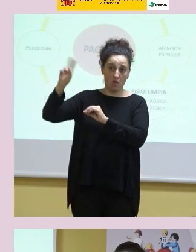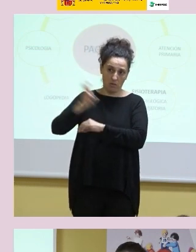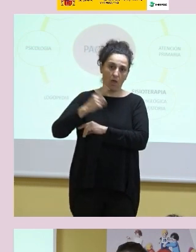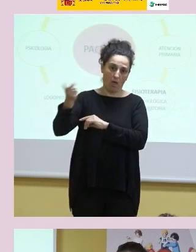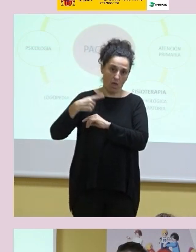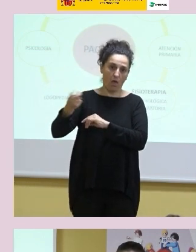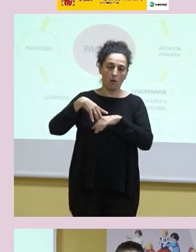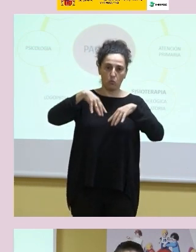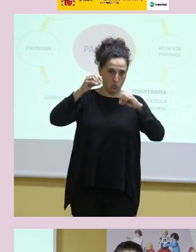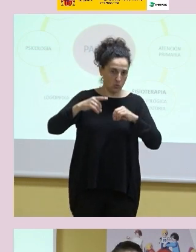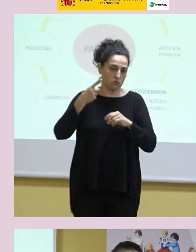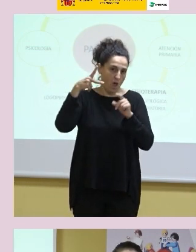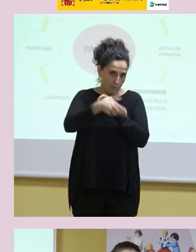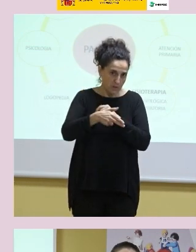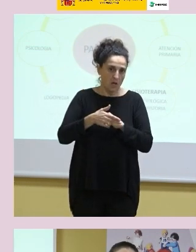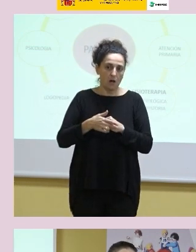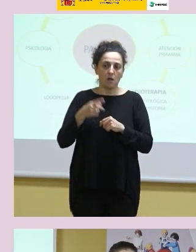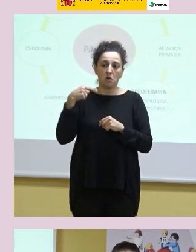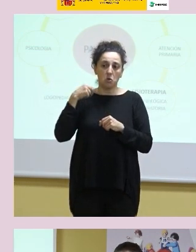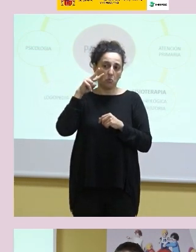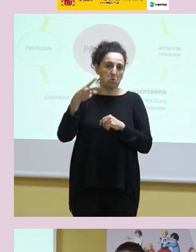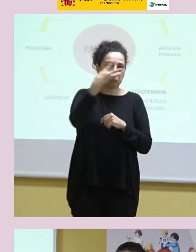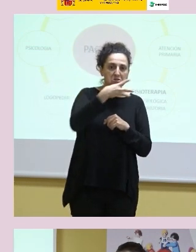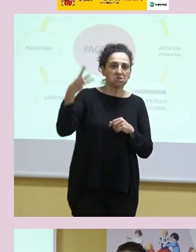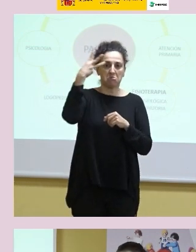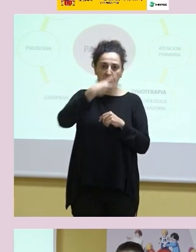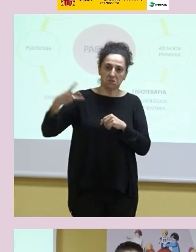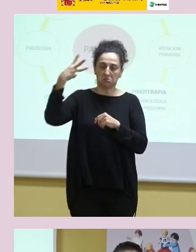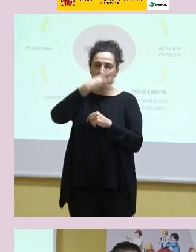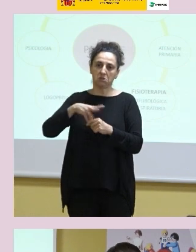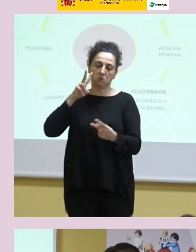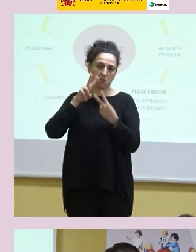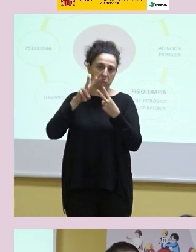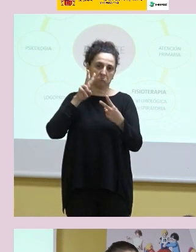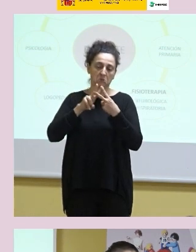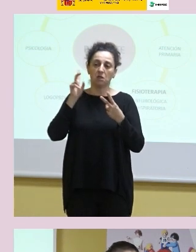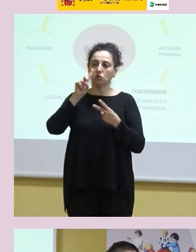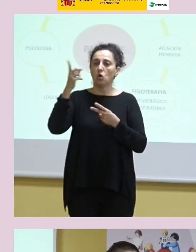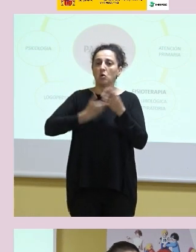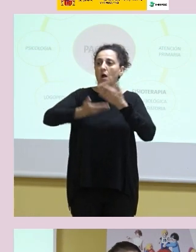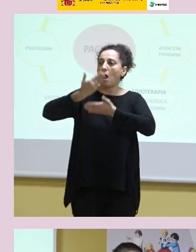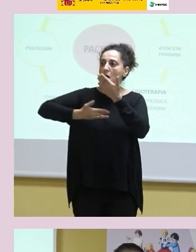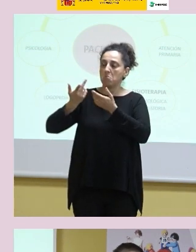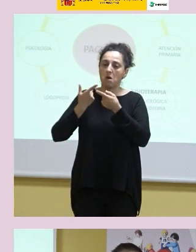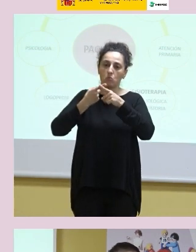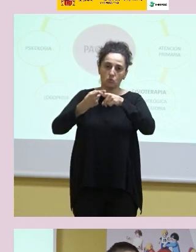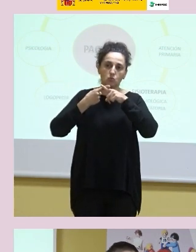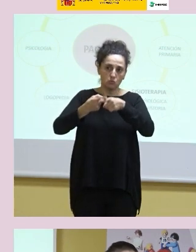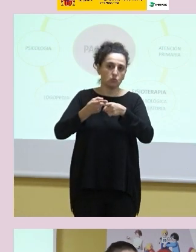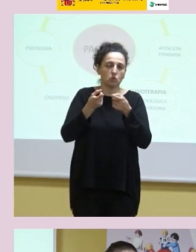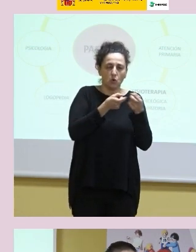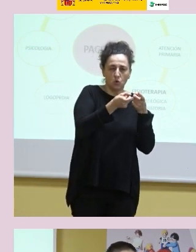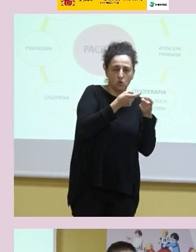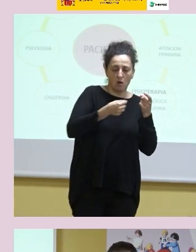Burgos. Yo ahora mismo lo veo cada 3 semanas, una cosilla así, y solamente cambiamos parámetros y controlamos que no